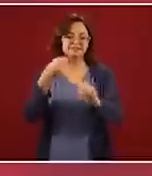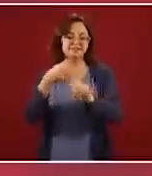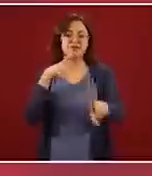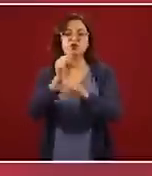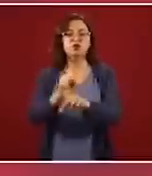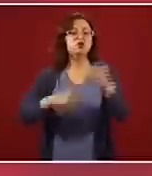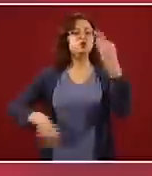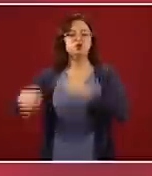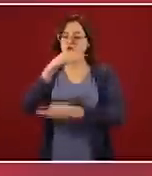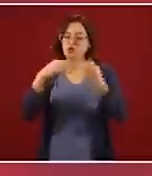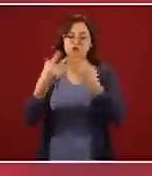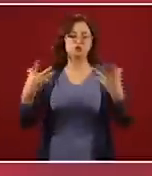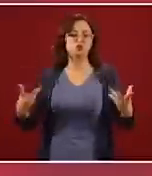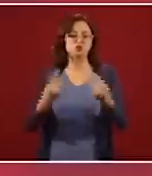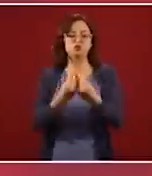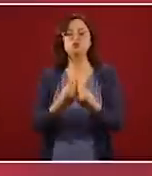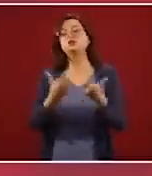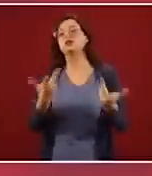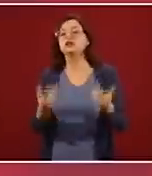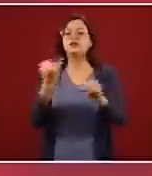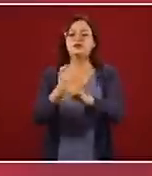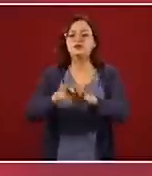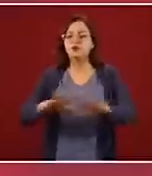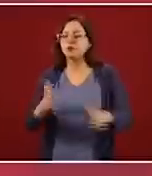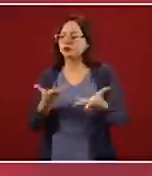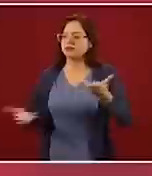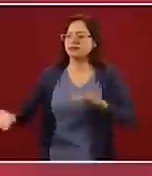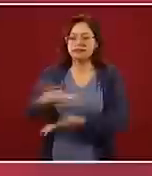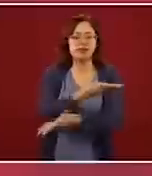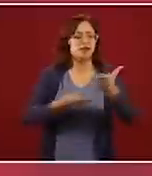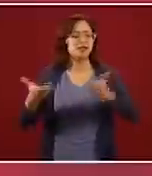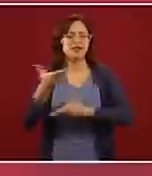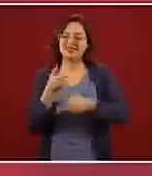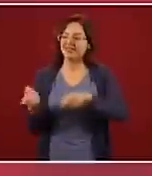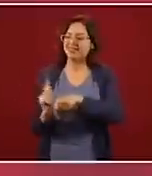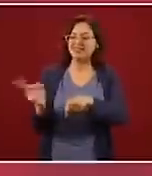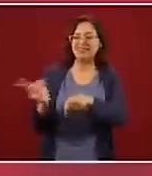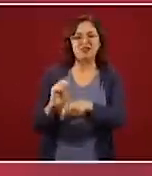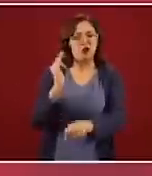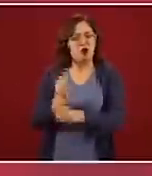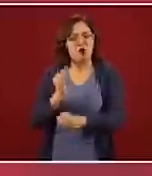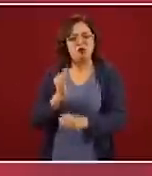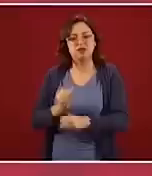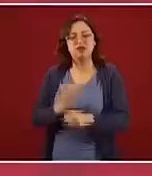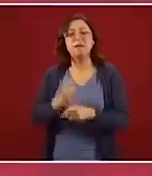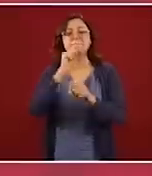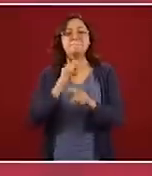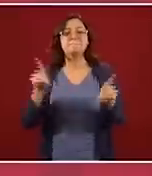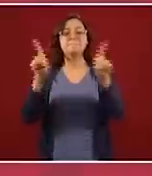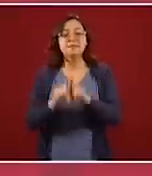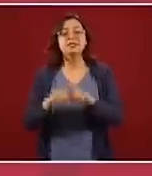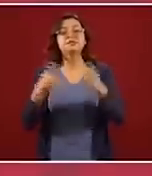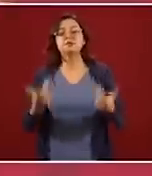mismo propósito. Tenemos un intercambio de información en tiempo literalmente real, la colaboración de los titulares de la